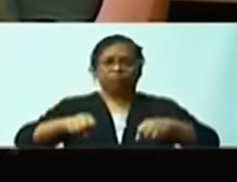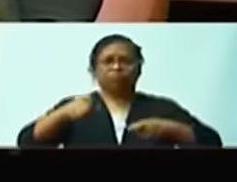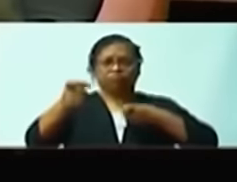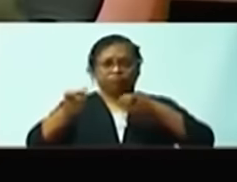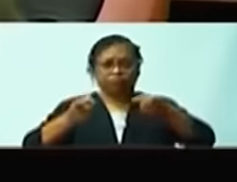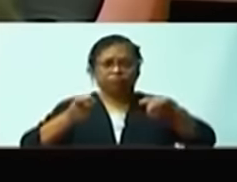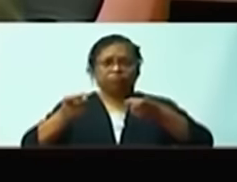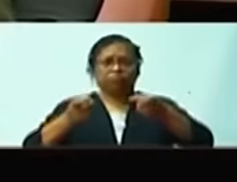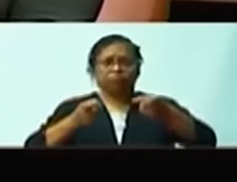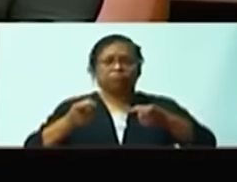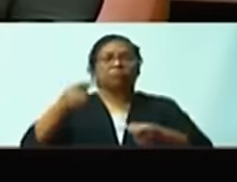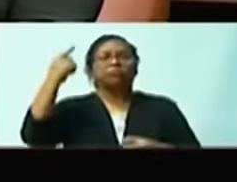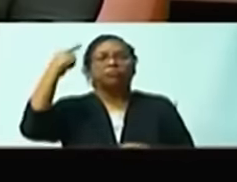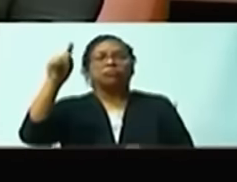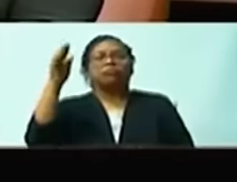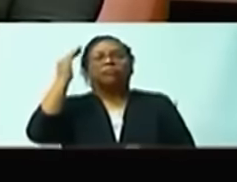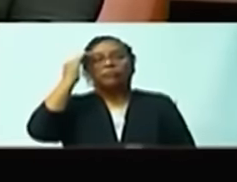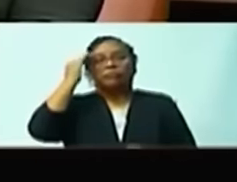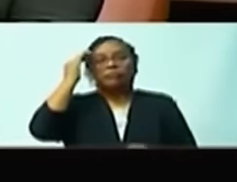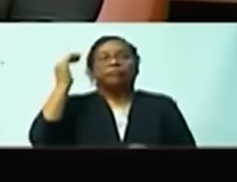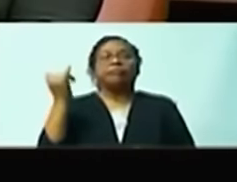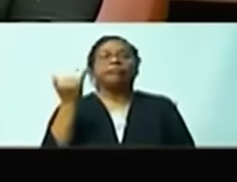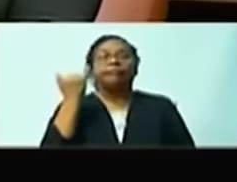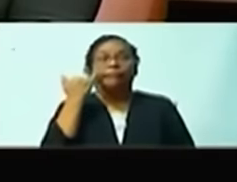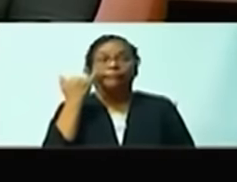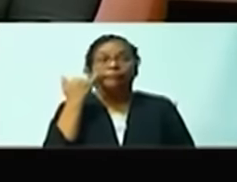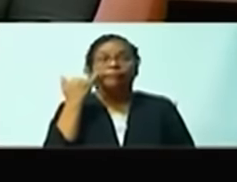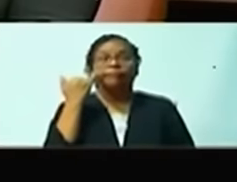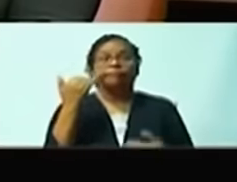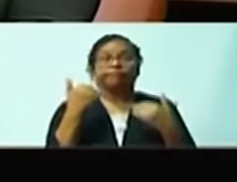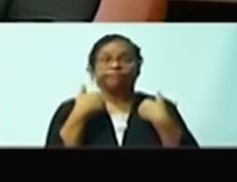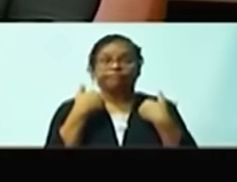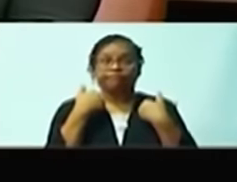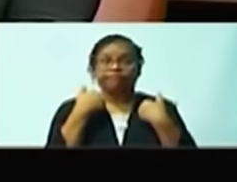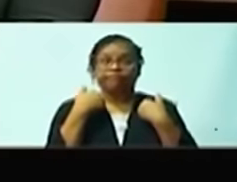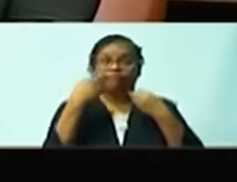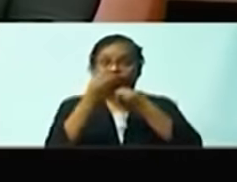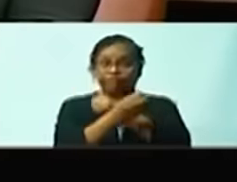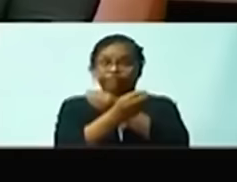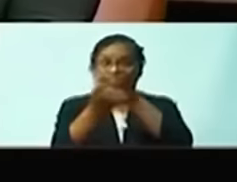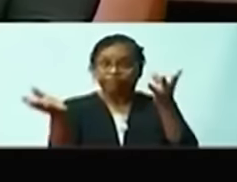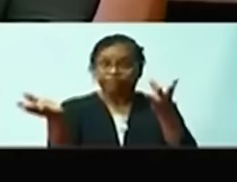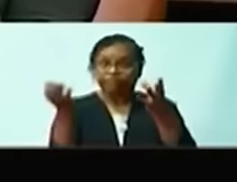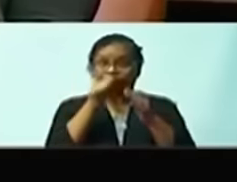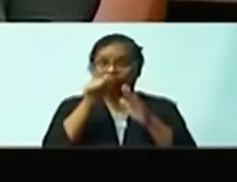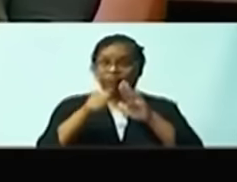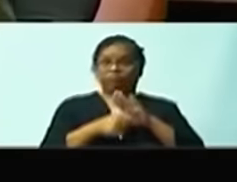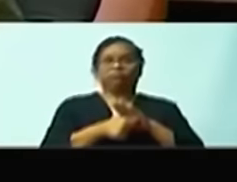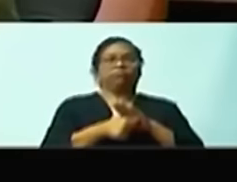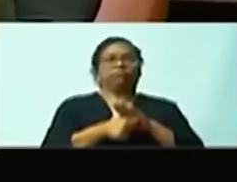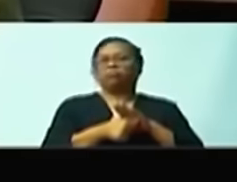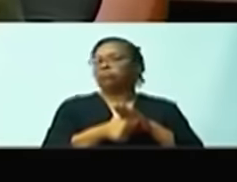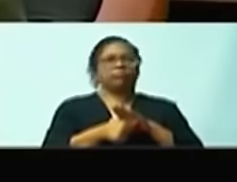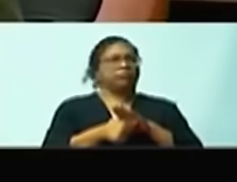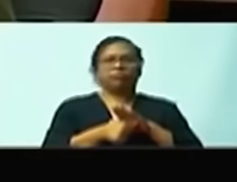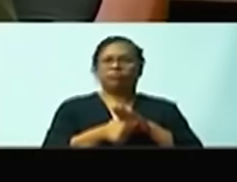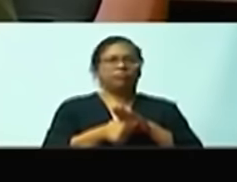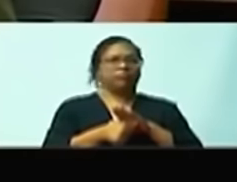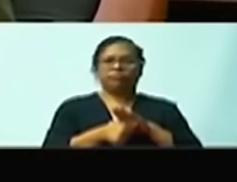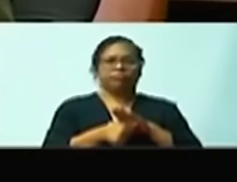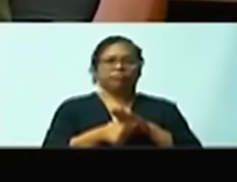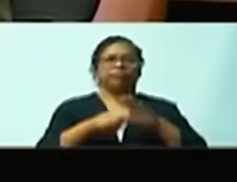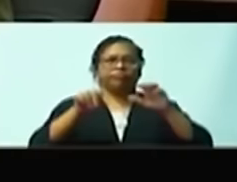tenga información, no se la guarde. Con esta nueva